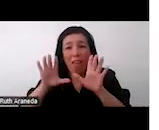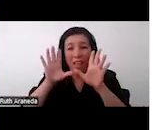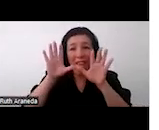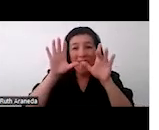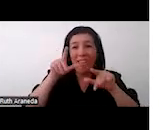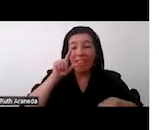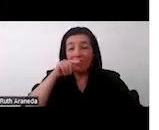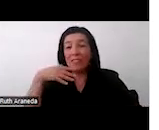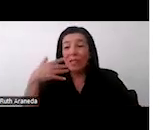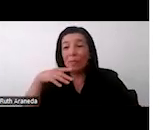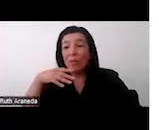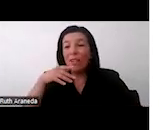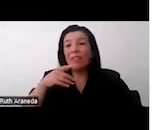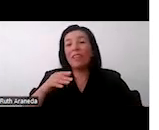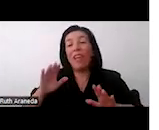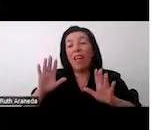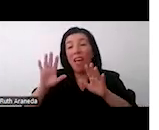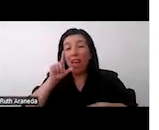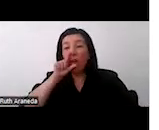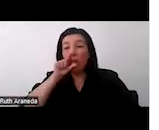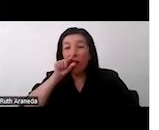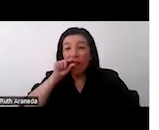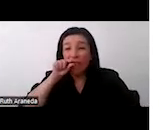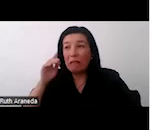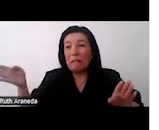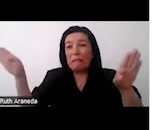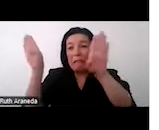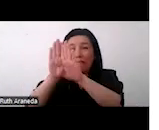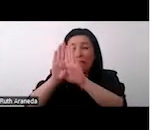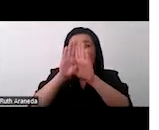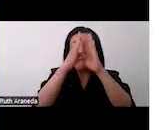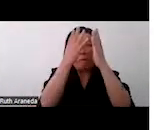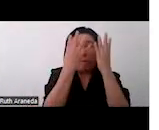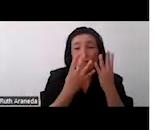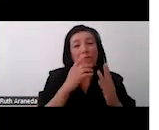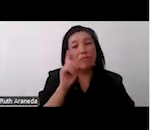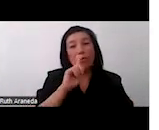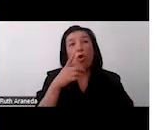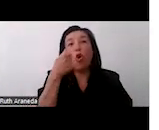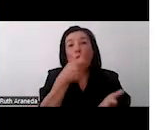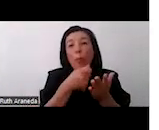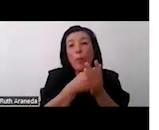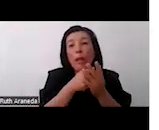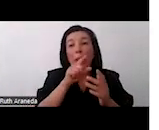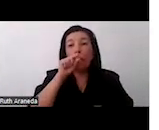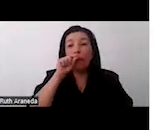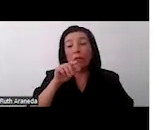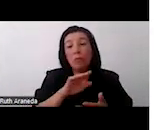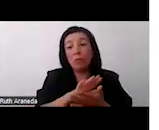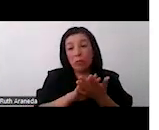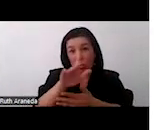importante no encerrar a las aves en jaulas, no comprar aves, sino que si a uno le gusta